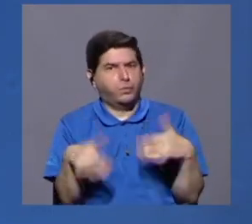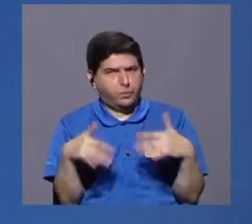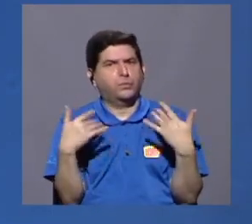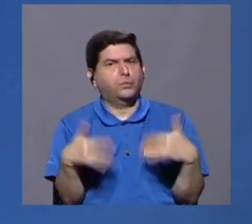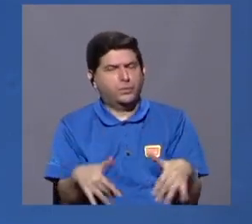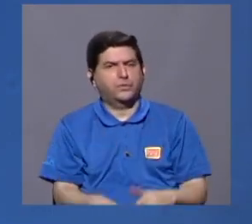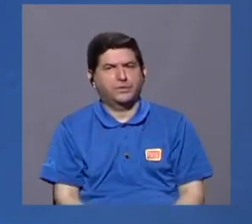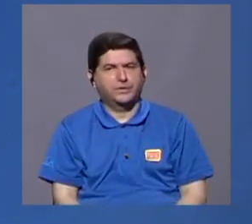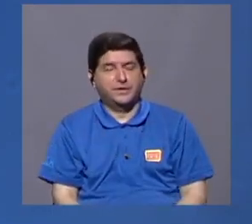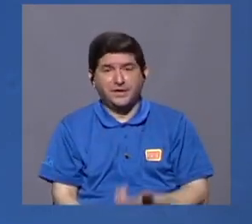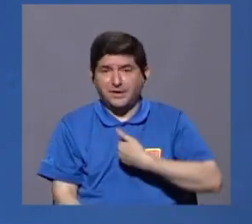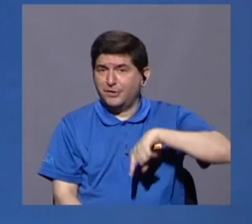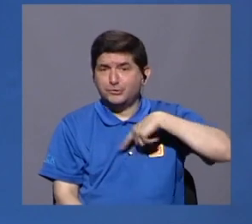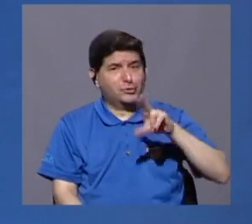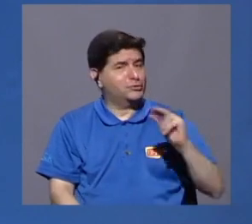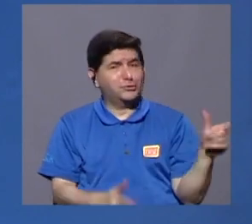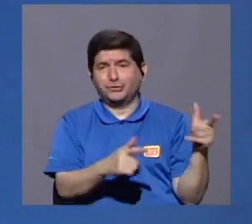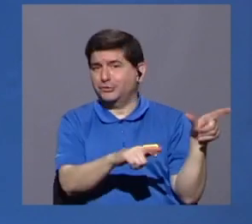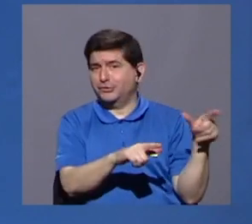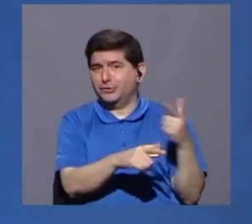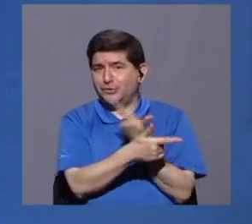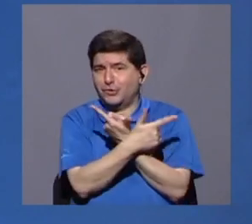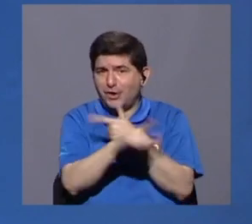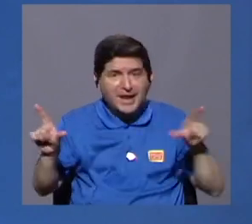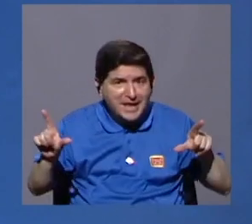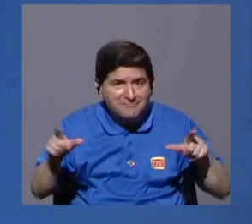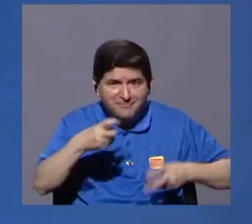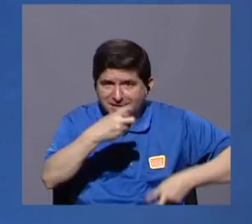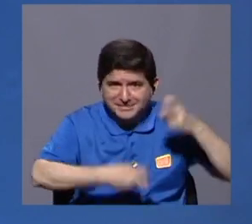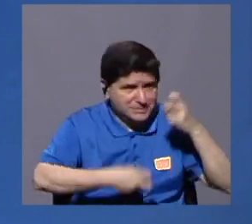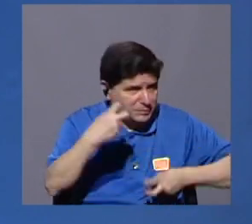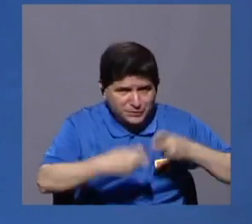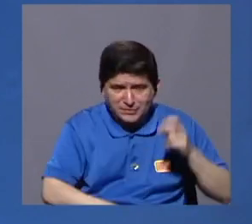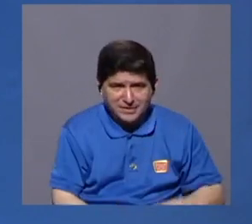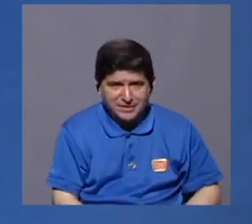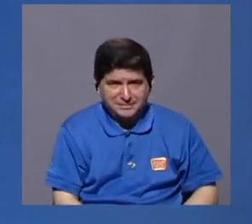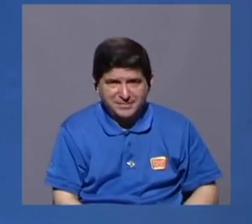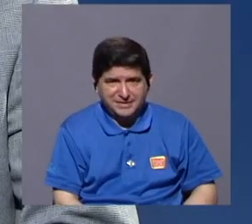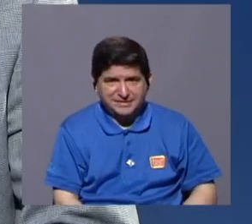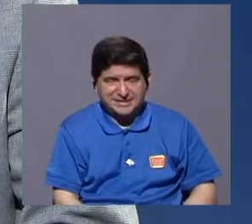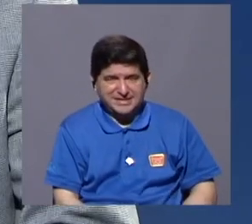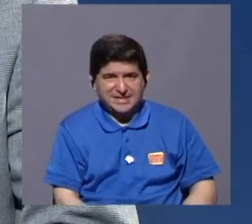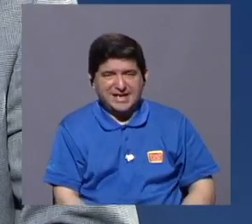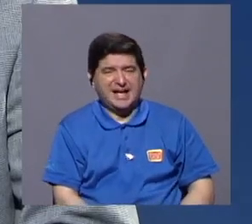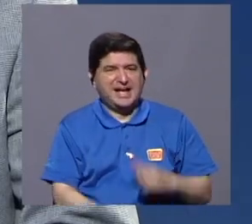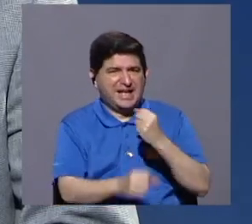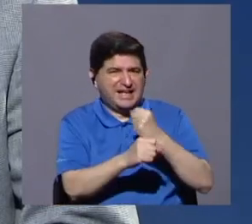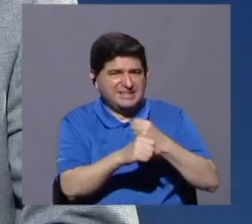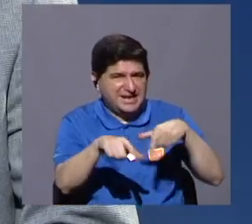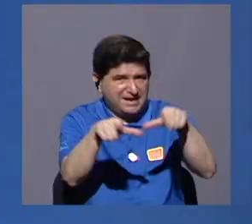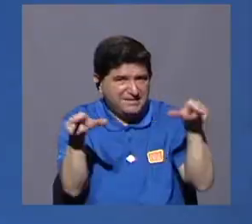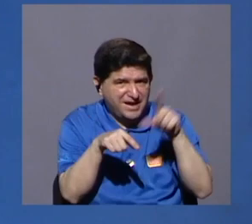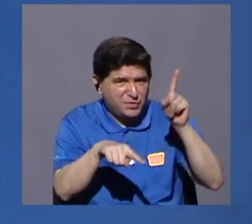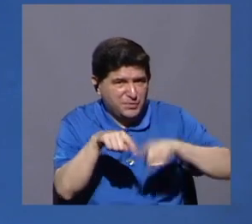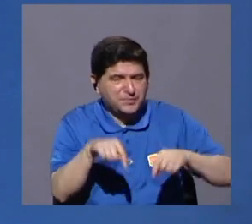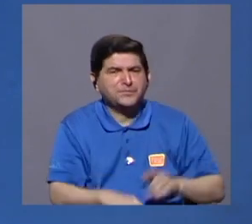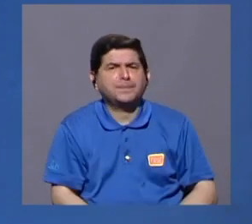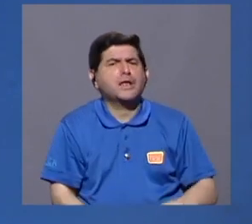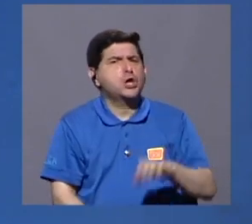no quedamos exentos de tener problemas al respecto no pudieron hacer trabajo de campo pues